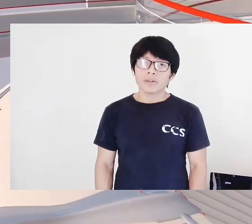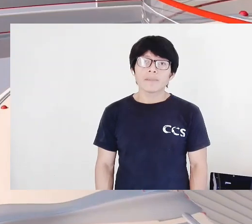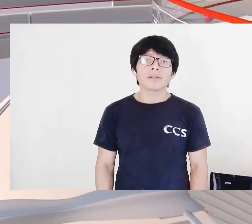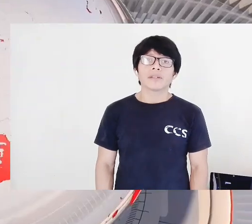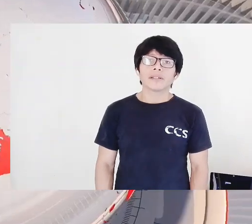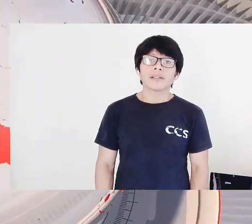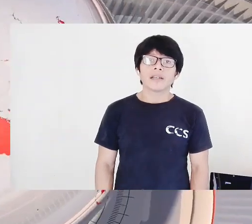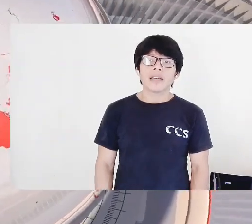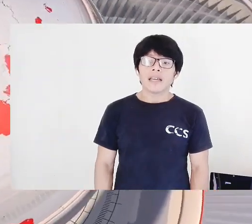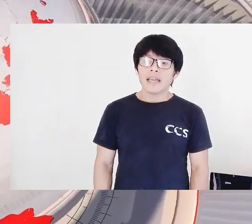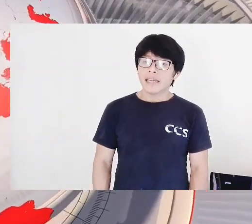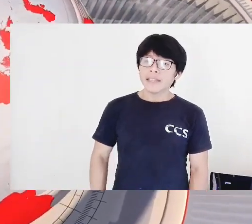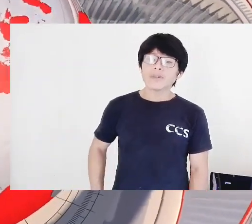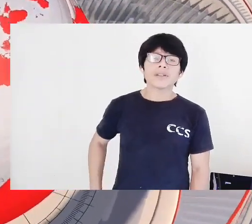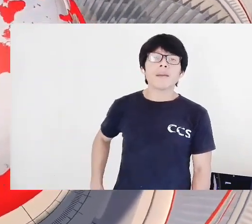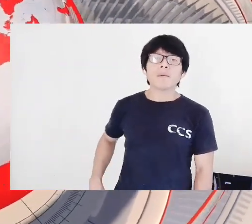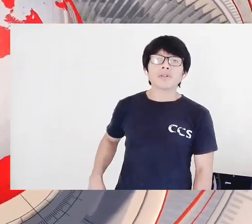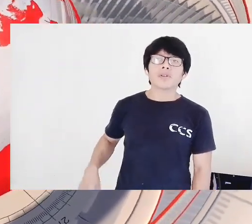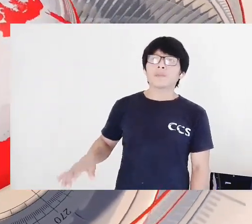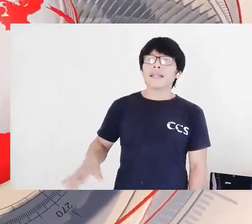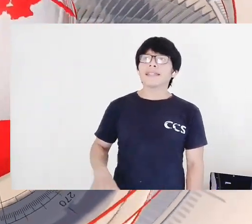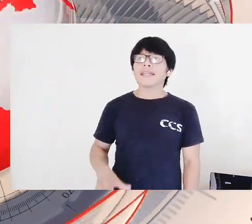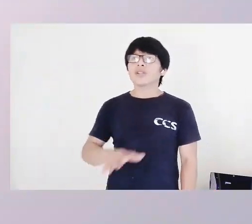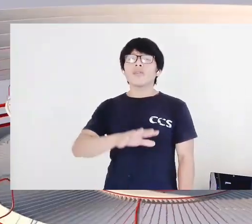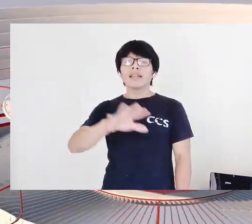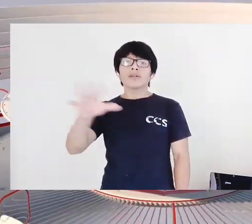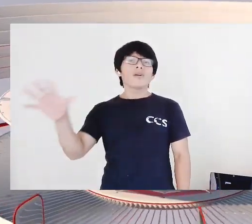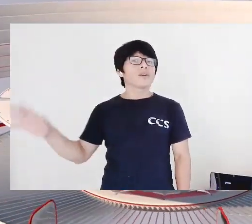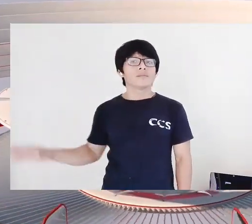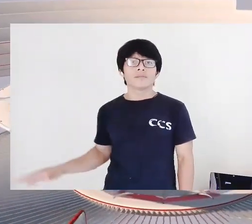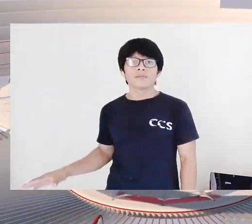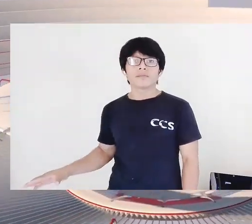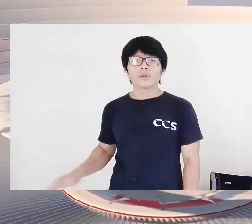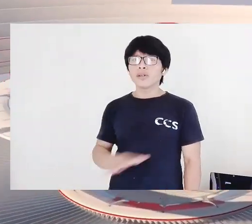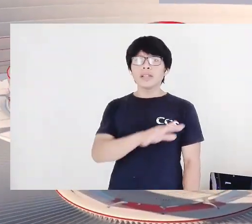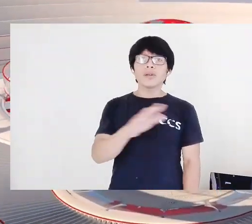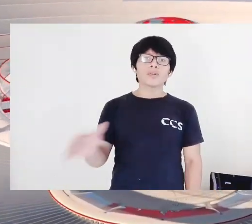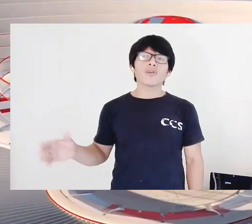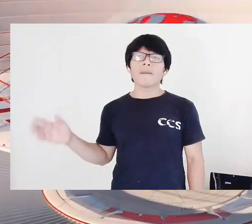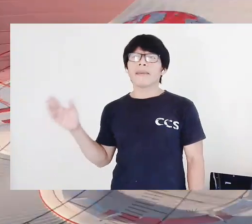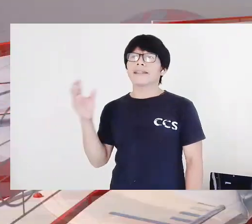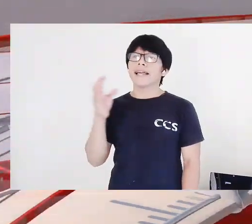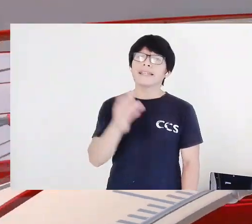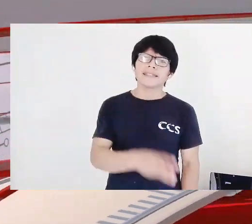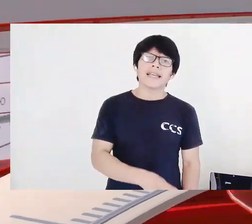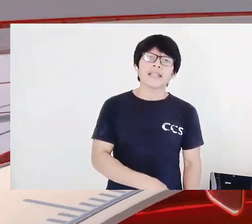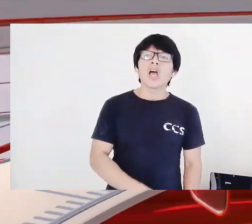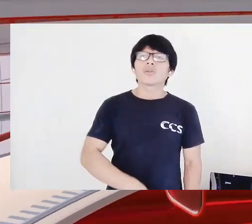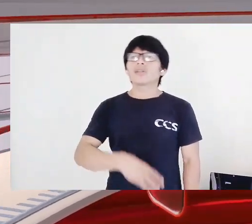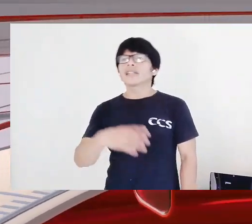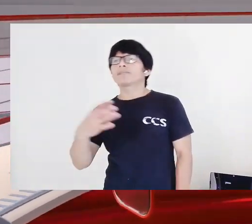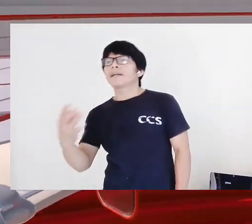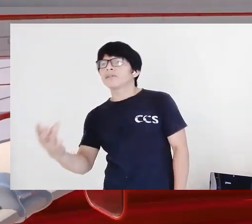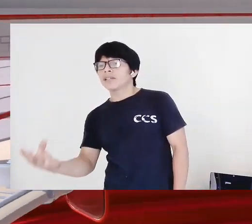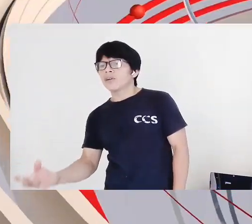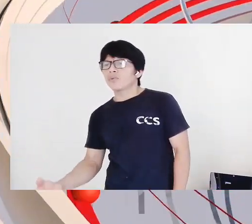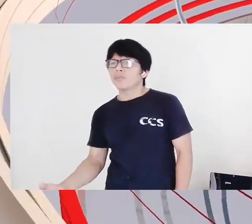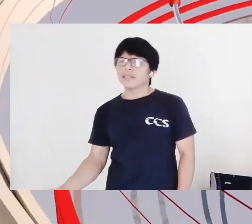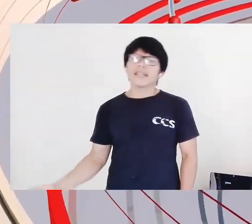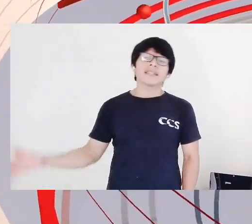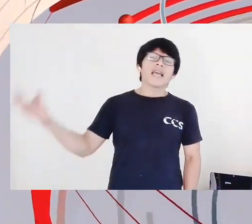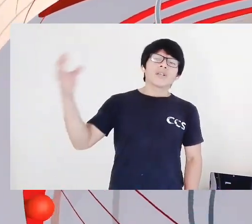señoras, amigos. En estos tiempos, los panistas son de todo. Son de todo. Son ambientalistas, son